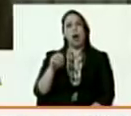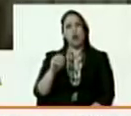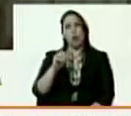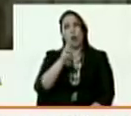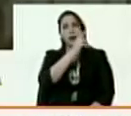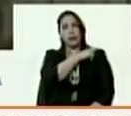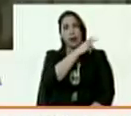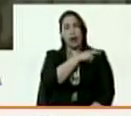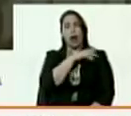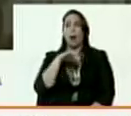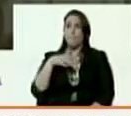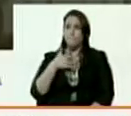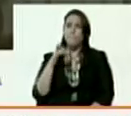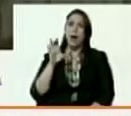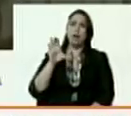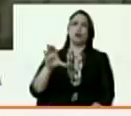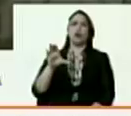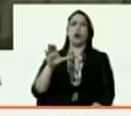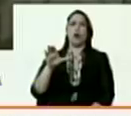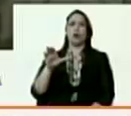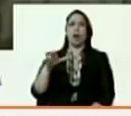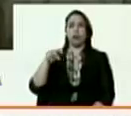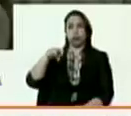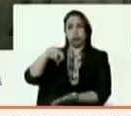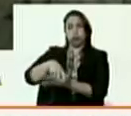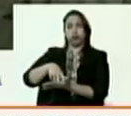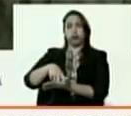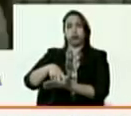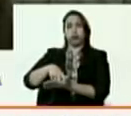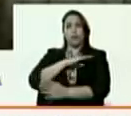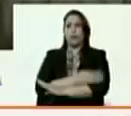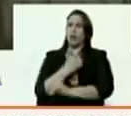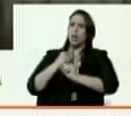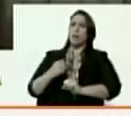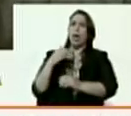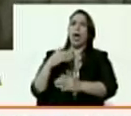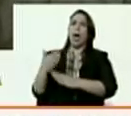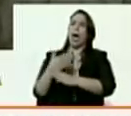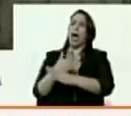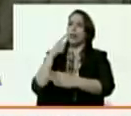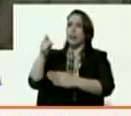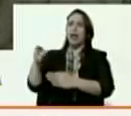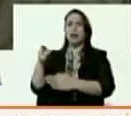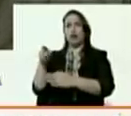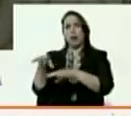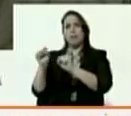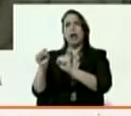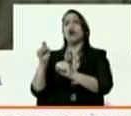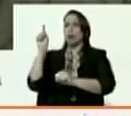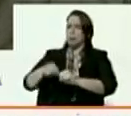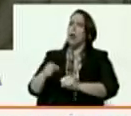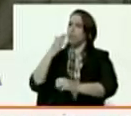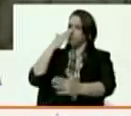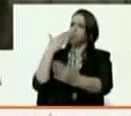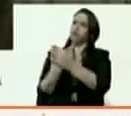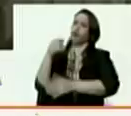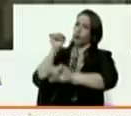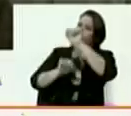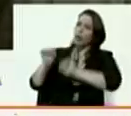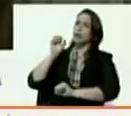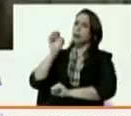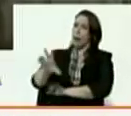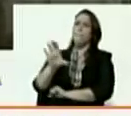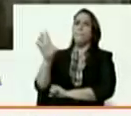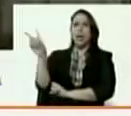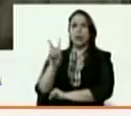se plantó firme también ante esos imperios y le dijo: bueno, póngase al frente también en defensa de Venezuela.